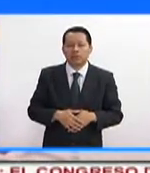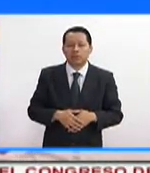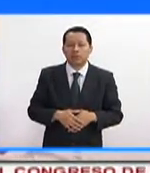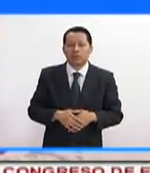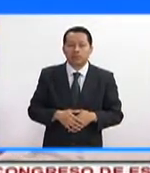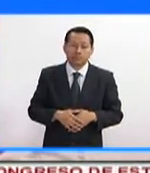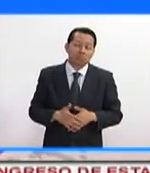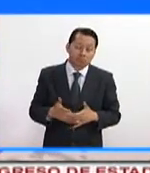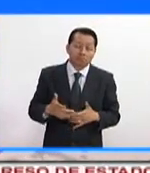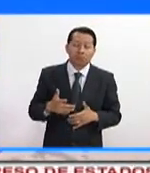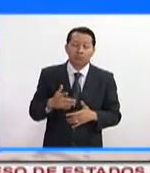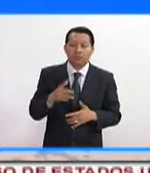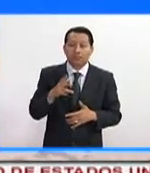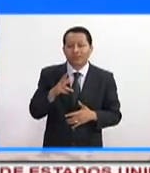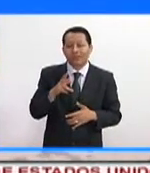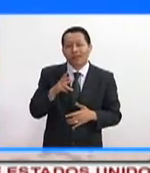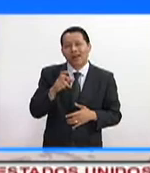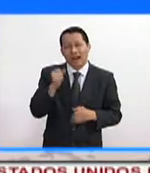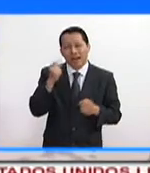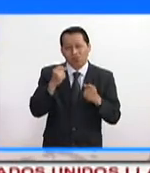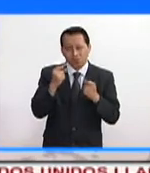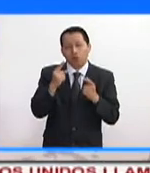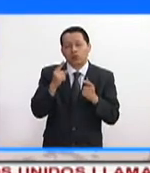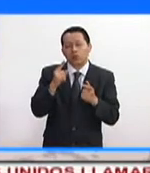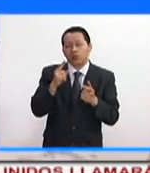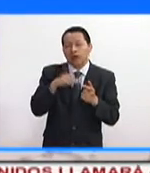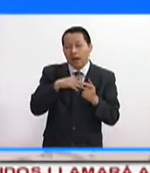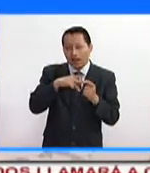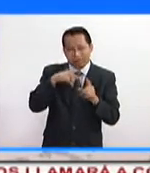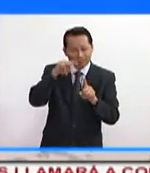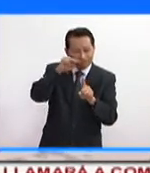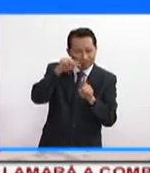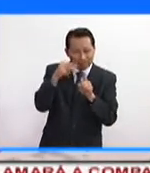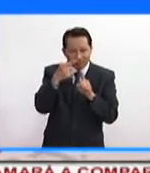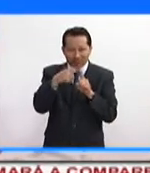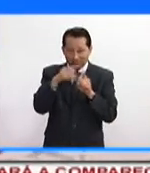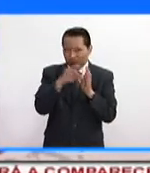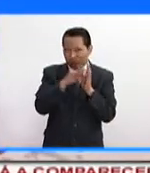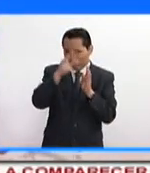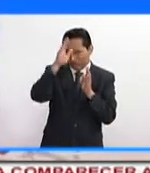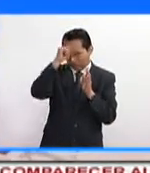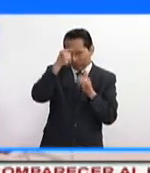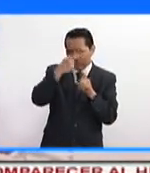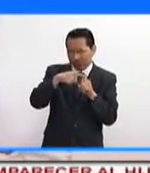Sin duda, no compartimos puntos de vista y objetivos en muchos otros temas